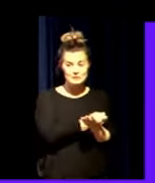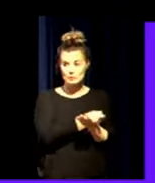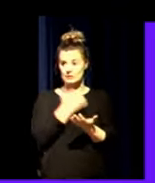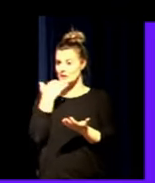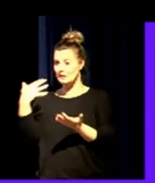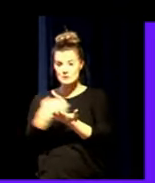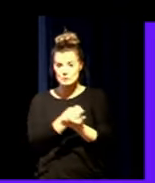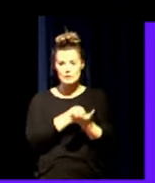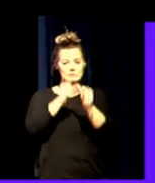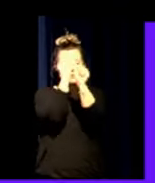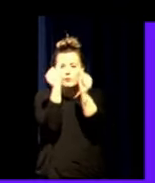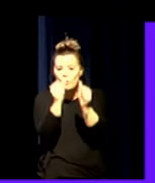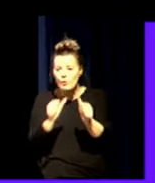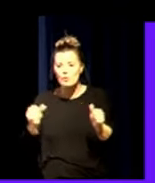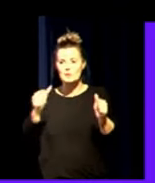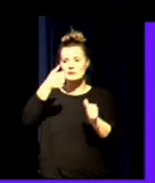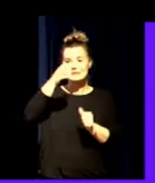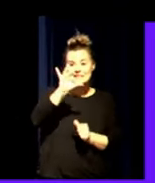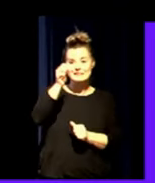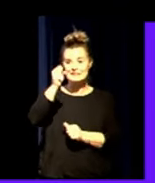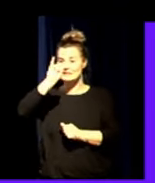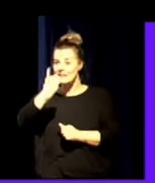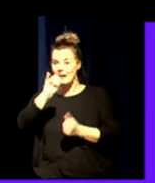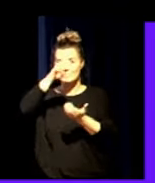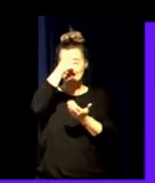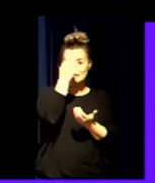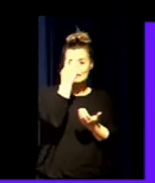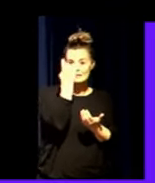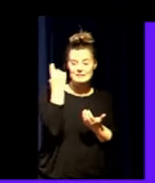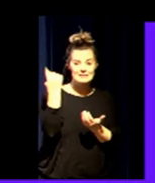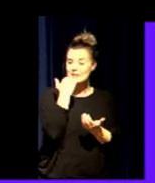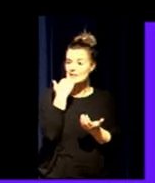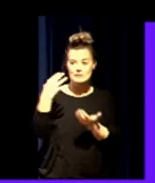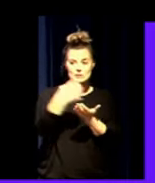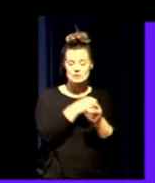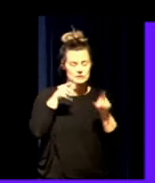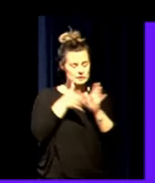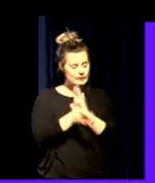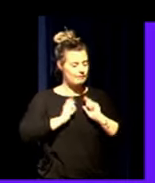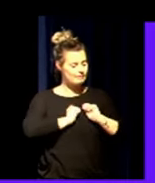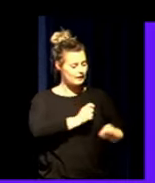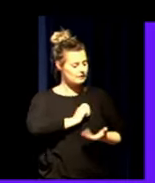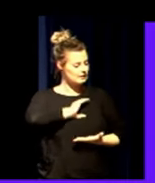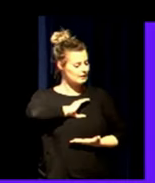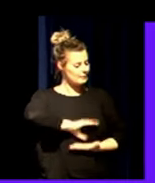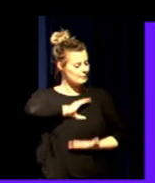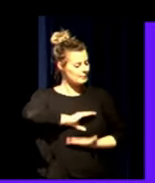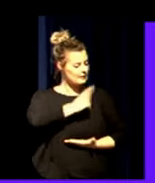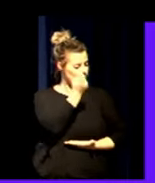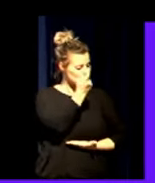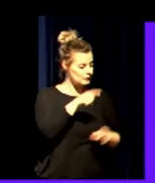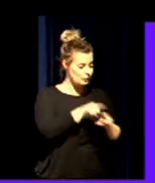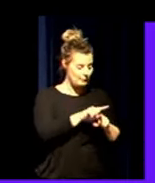casi todas las fórmulas, casi todos los SAIS pasan por capacitar a los alumnos en un recorrido que va primero